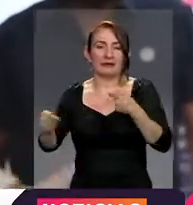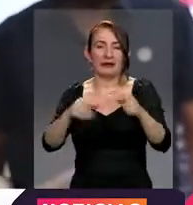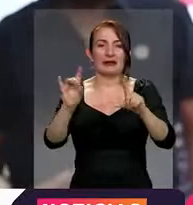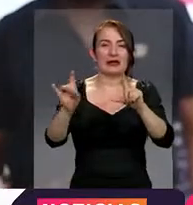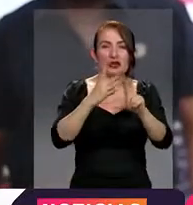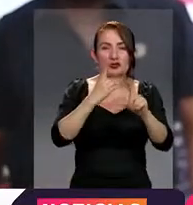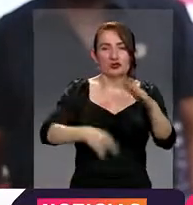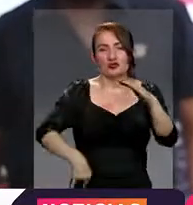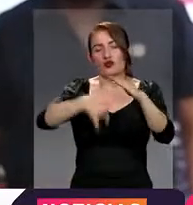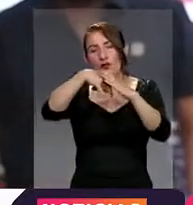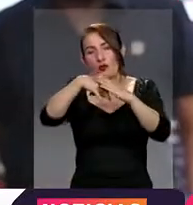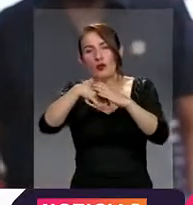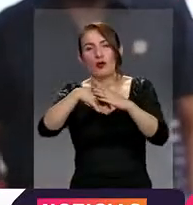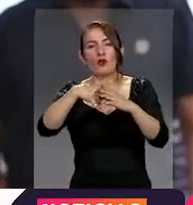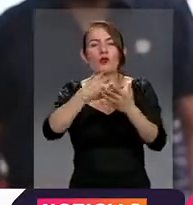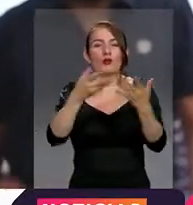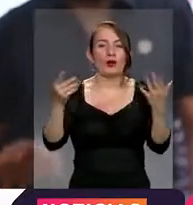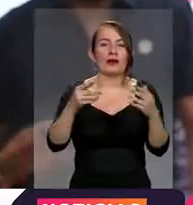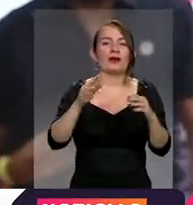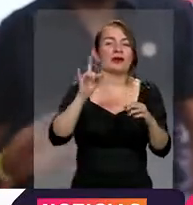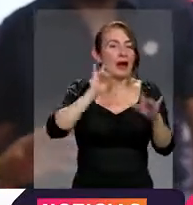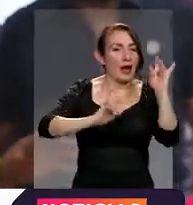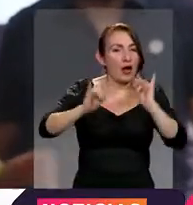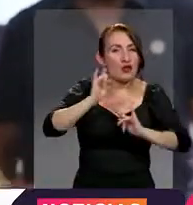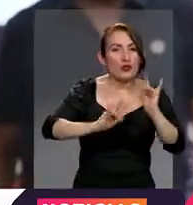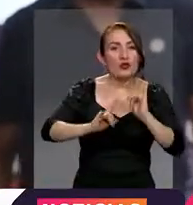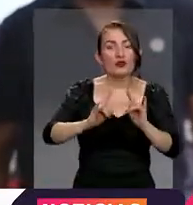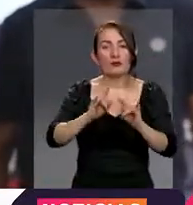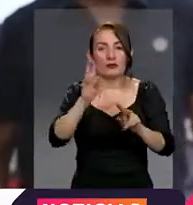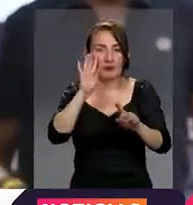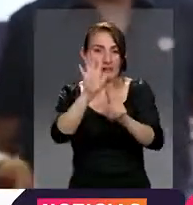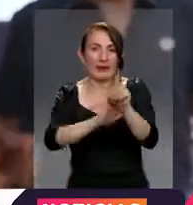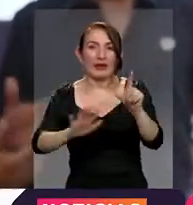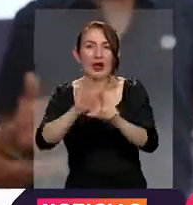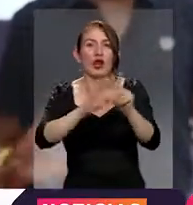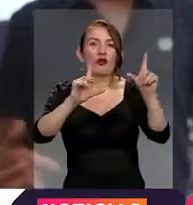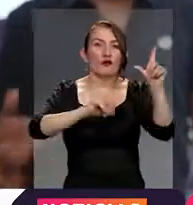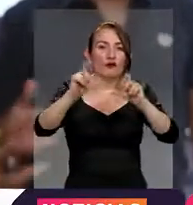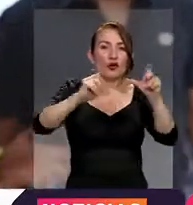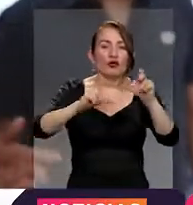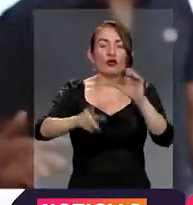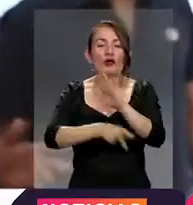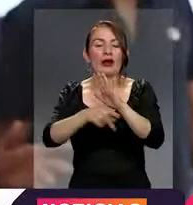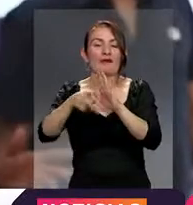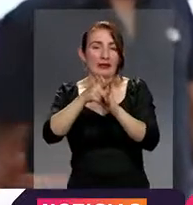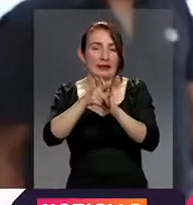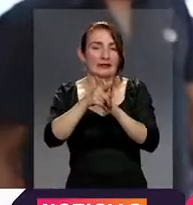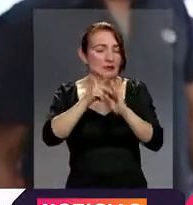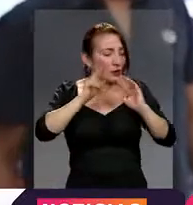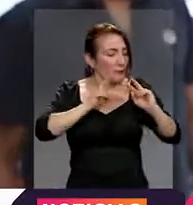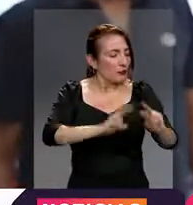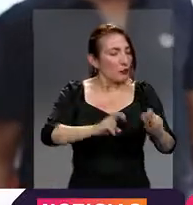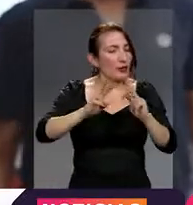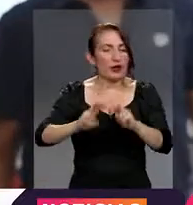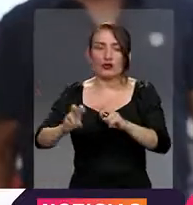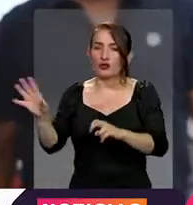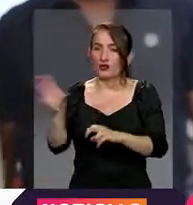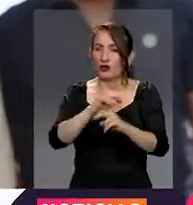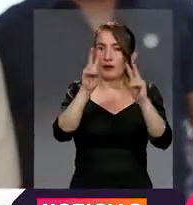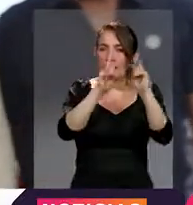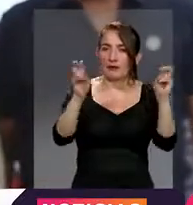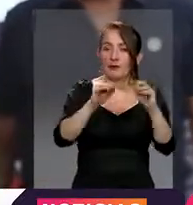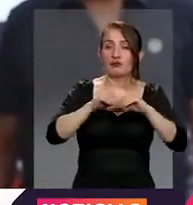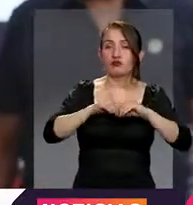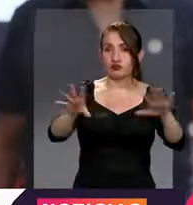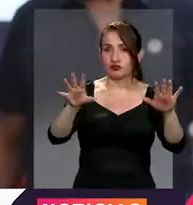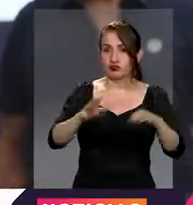pods, videos, igualmente audios, pero lo más importante, donde estarán las fotos y las hojas de vida. Estamos explorando ya todo el tema del lanzamiento